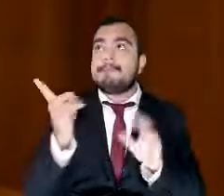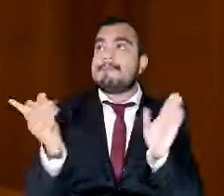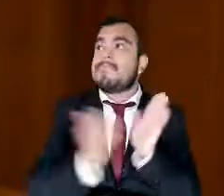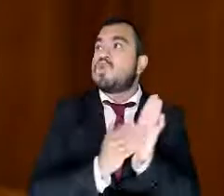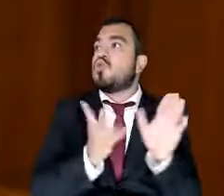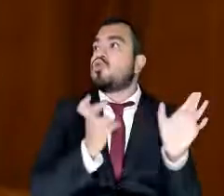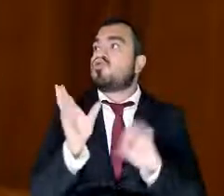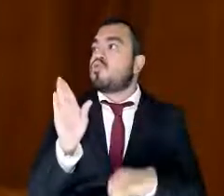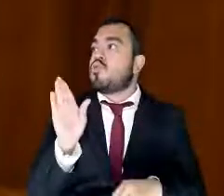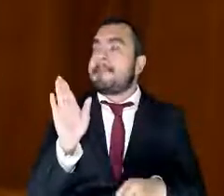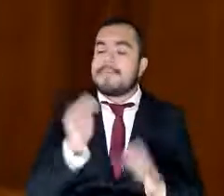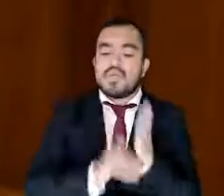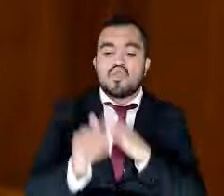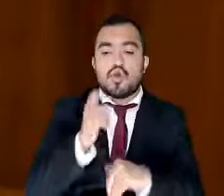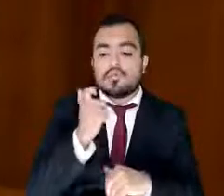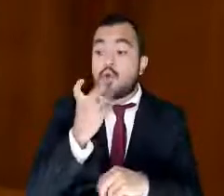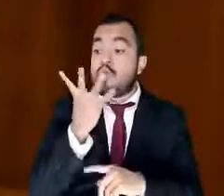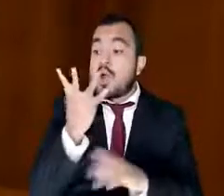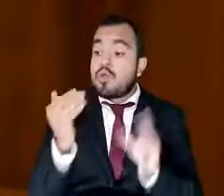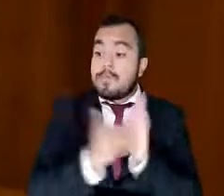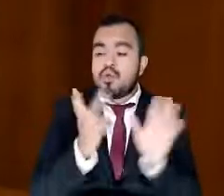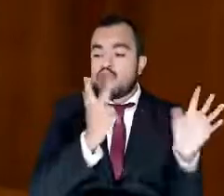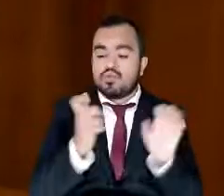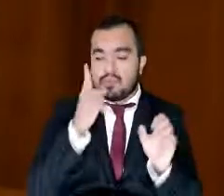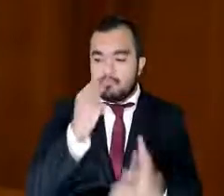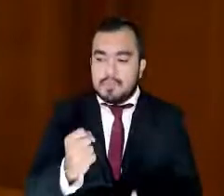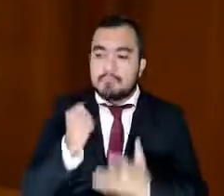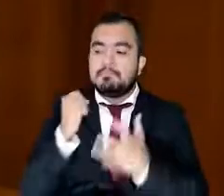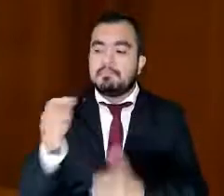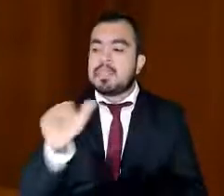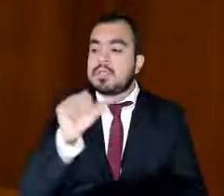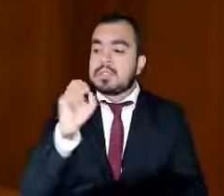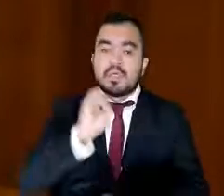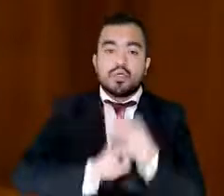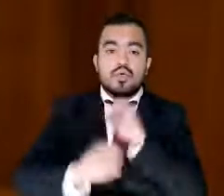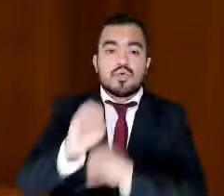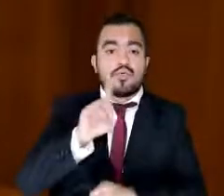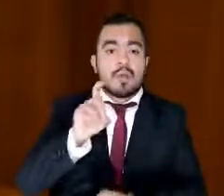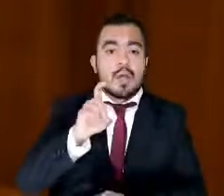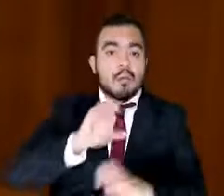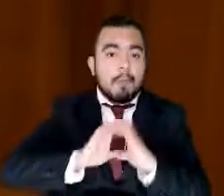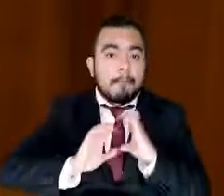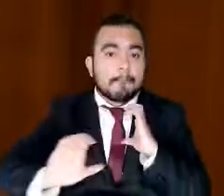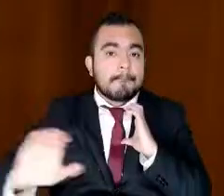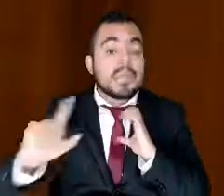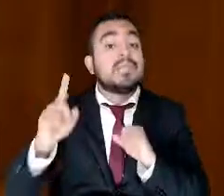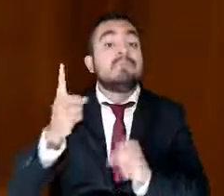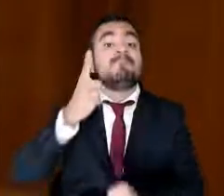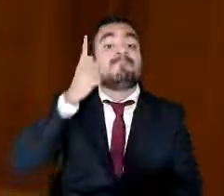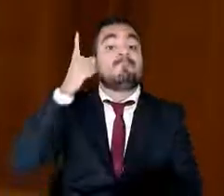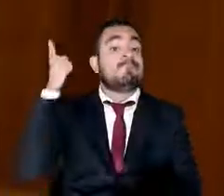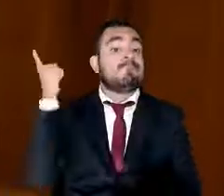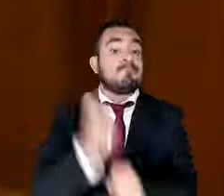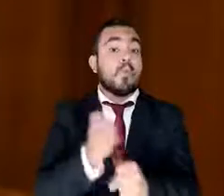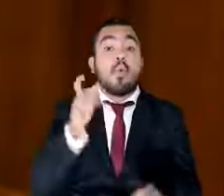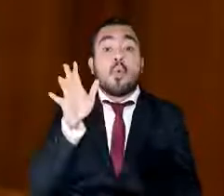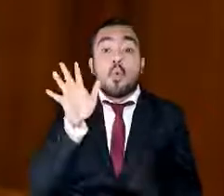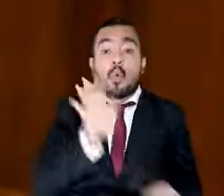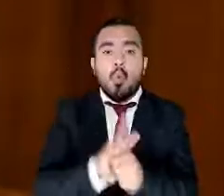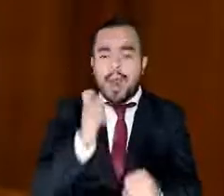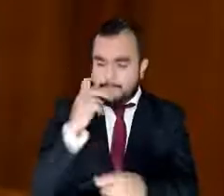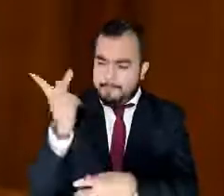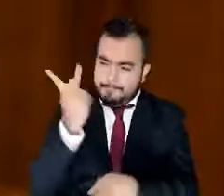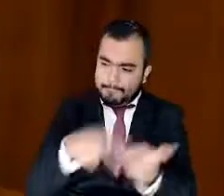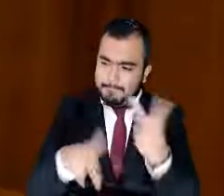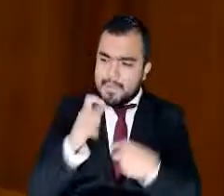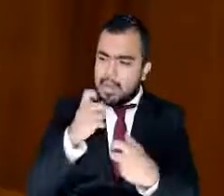pesos, cerca de 4.800 han sido destinadas a obras hidráulicas y la principal fuente de